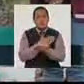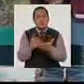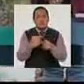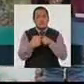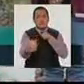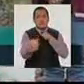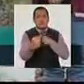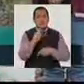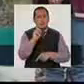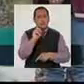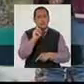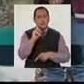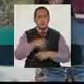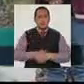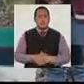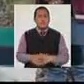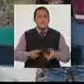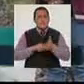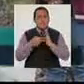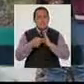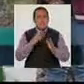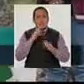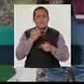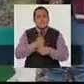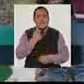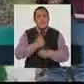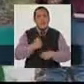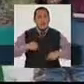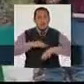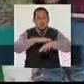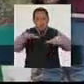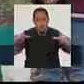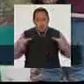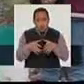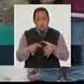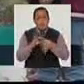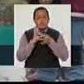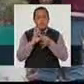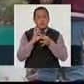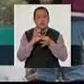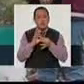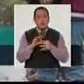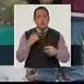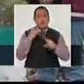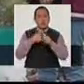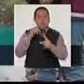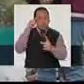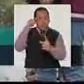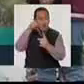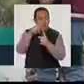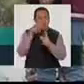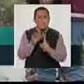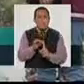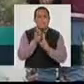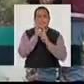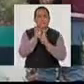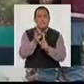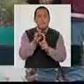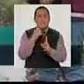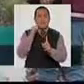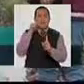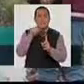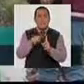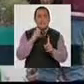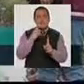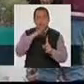enemigo. Ahora lo que necesitamos es trabajar todos unidos por un objetivo principal, que es nuestra